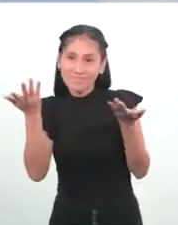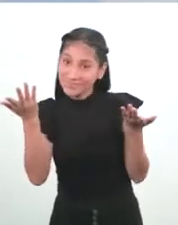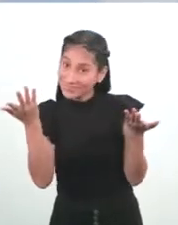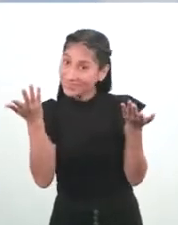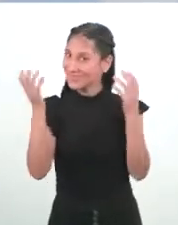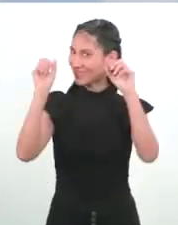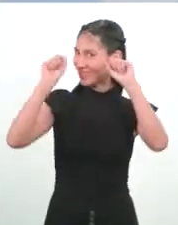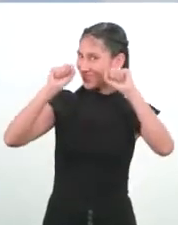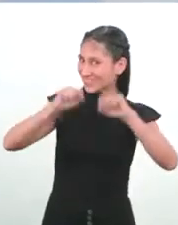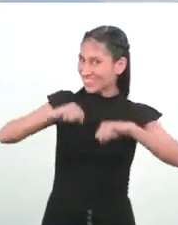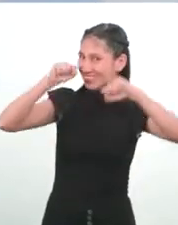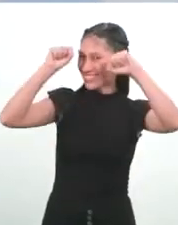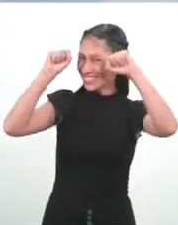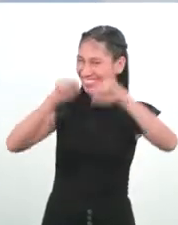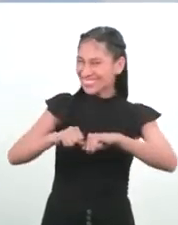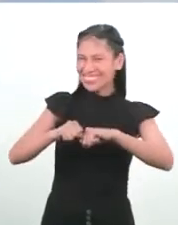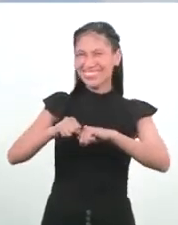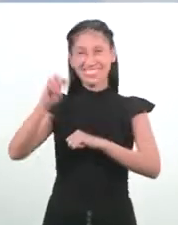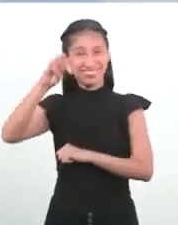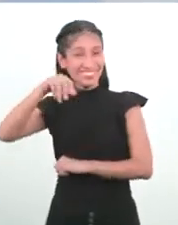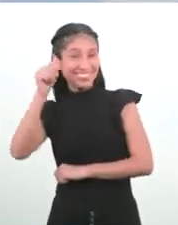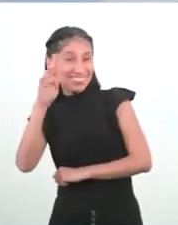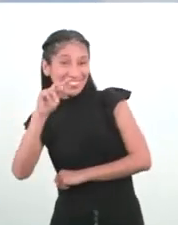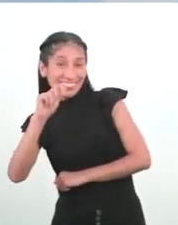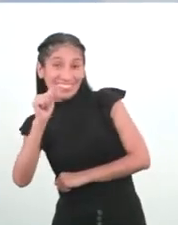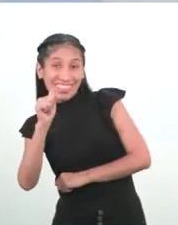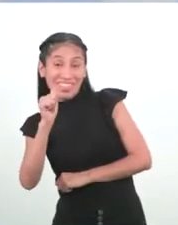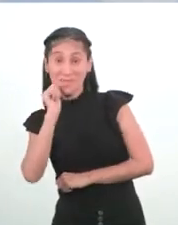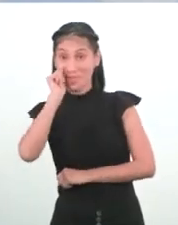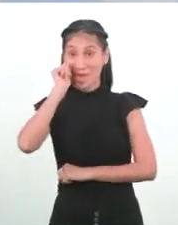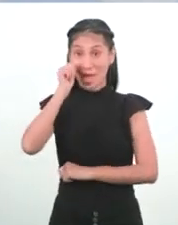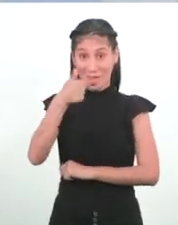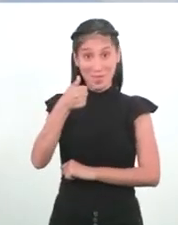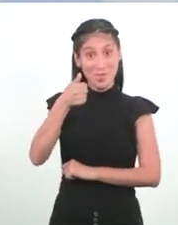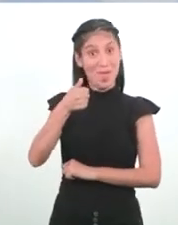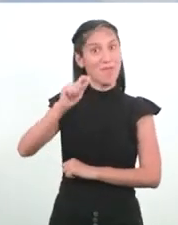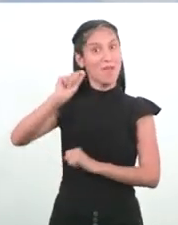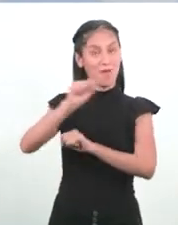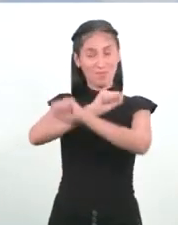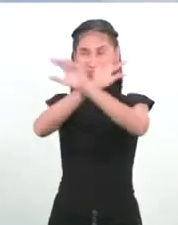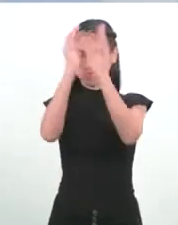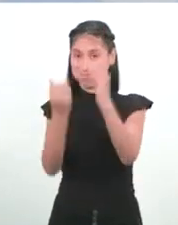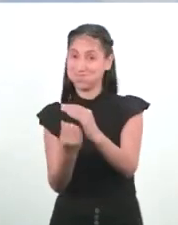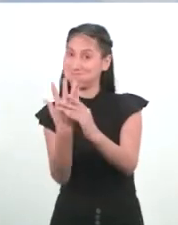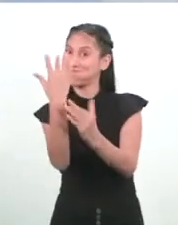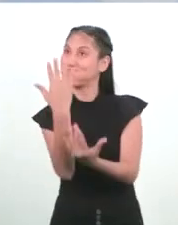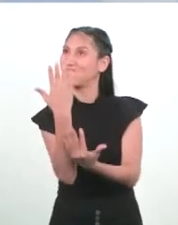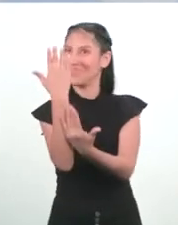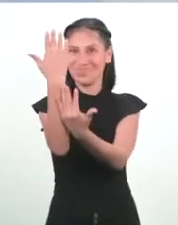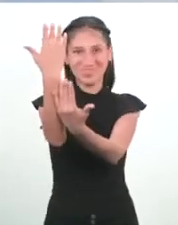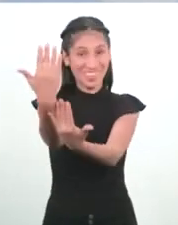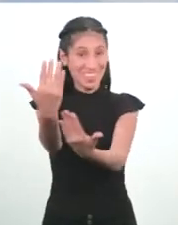Por supuesto, doña Marta. Mañana a primera hora recibirá su pedido de 3 plantas.